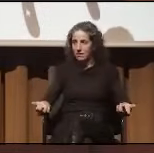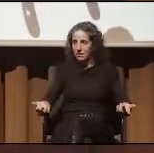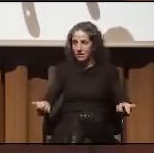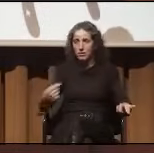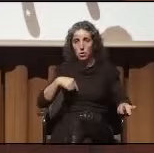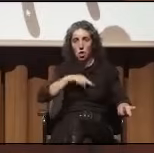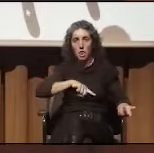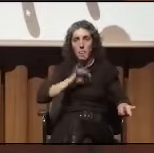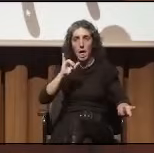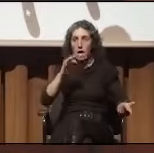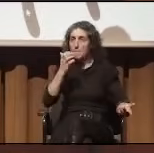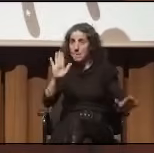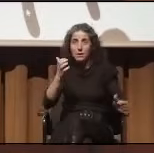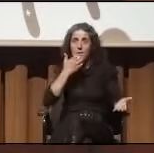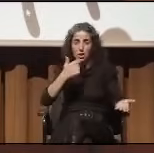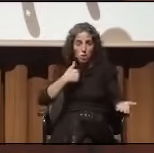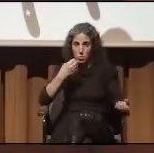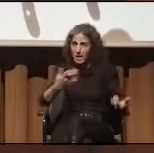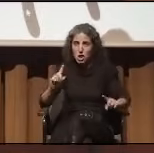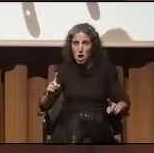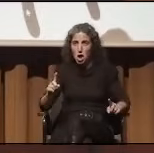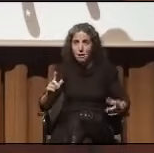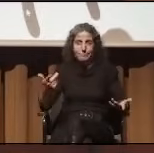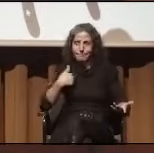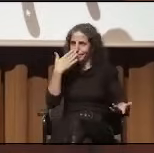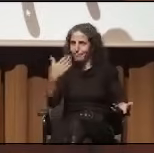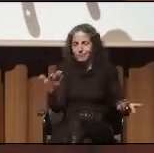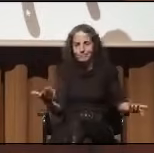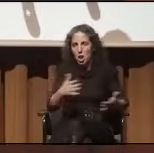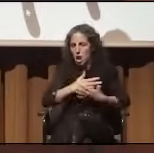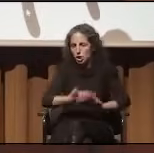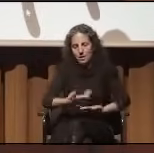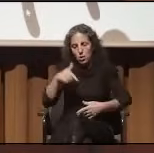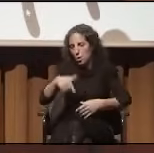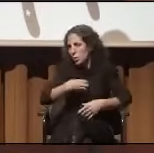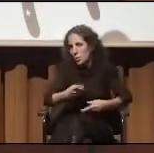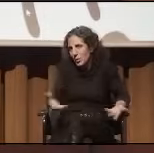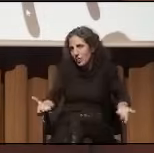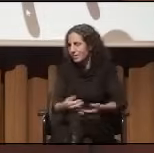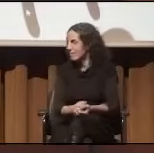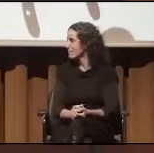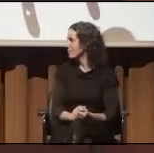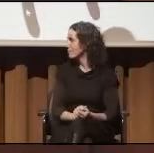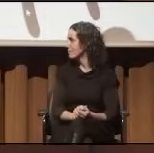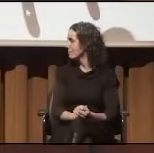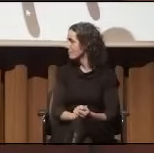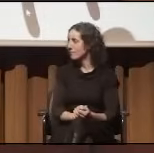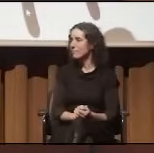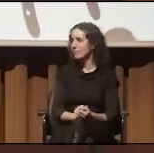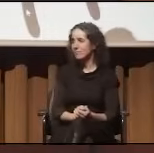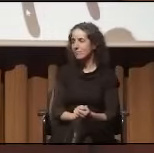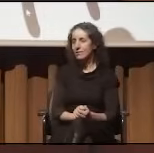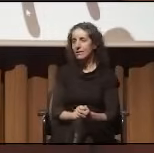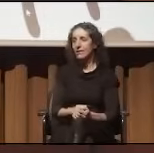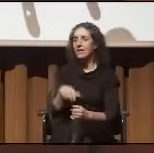pondré bien, a ver si es una declaración, sí. presencia, que esa conexión que se